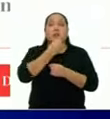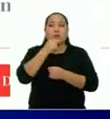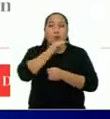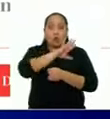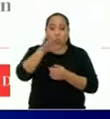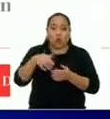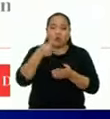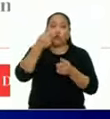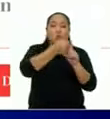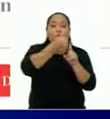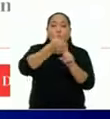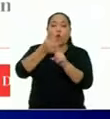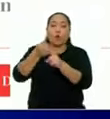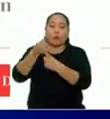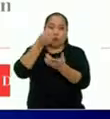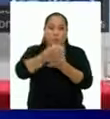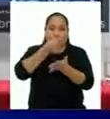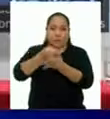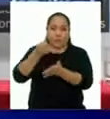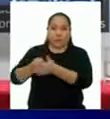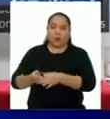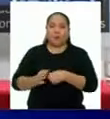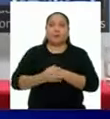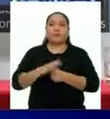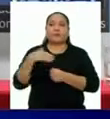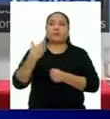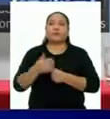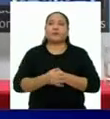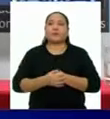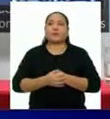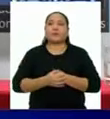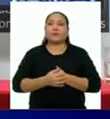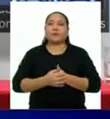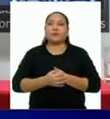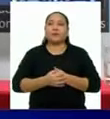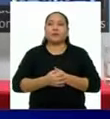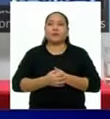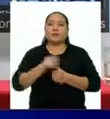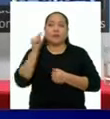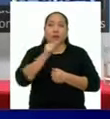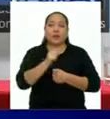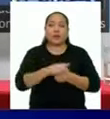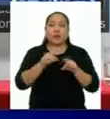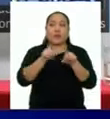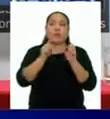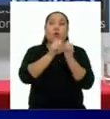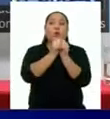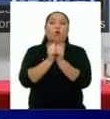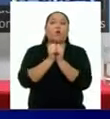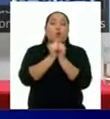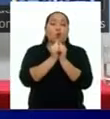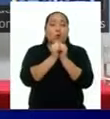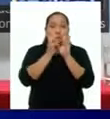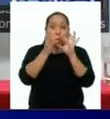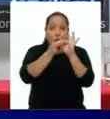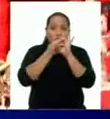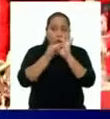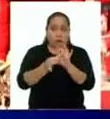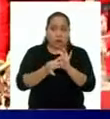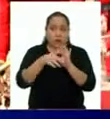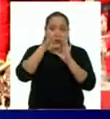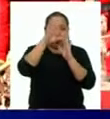debido financiamiento. La siguiente, por favor. Esto viene acompañado de medidas que mitigan la caída de los